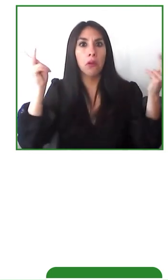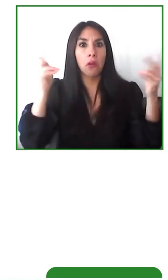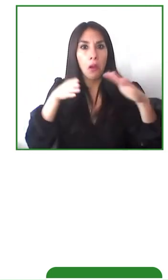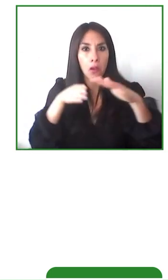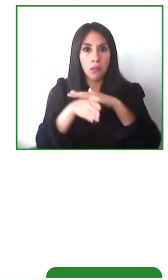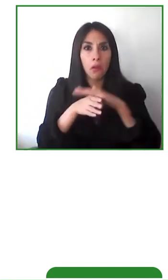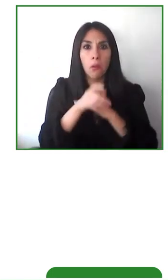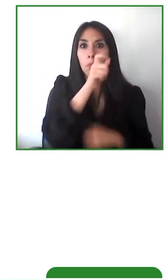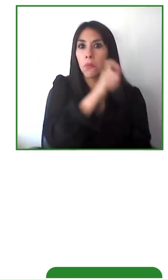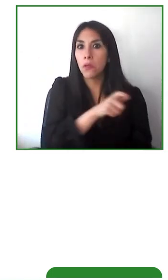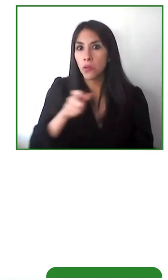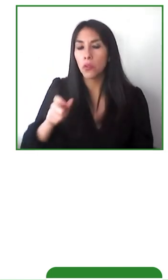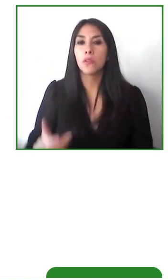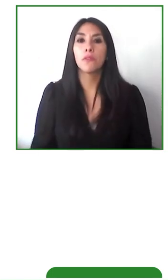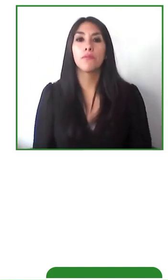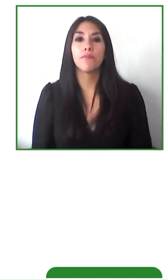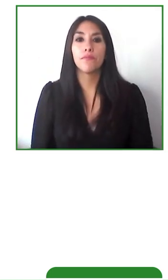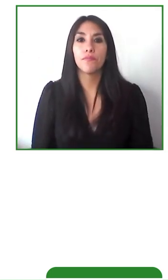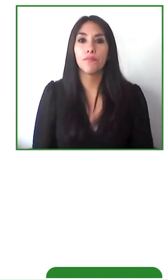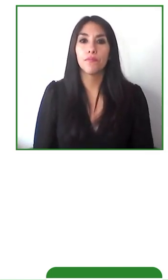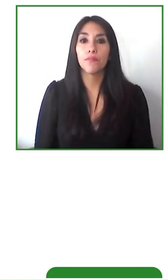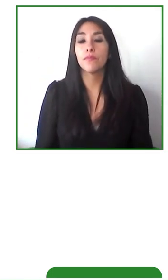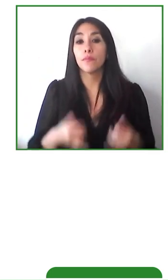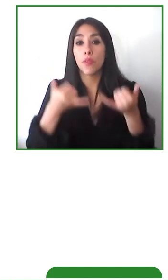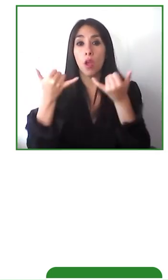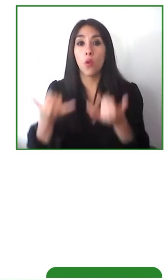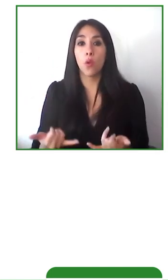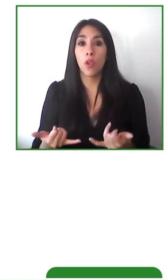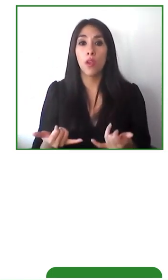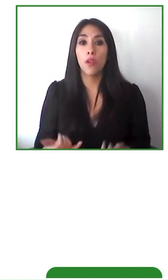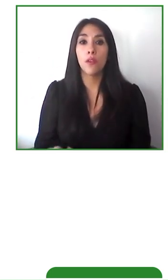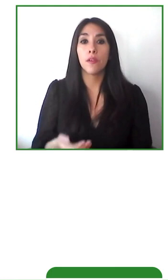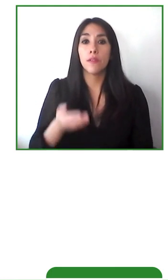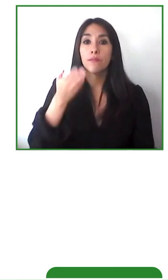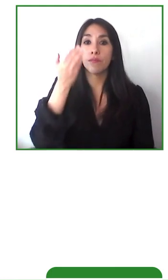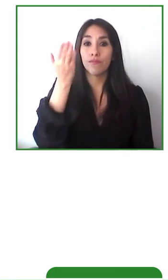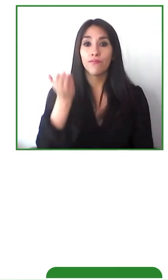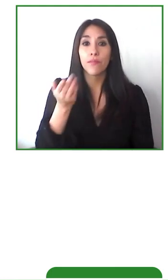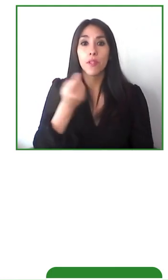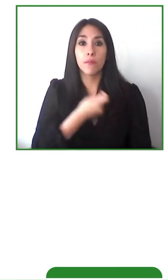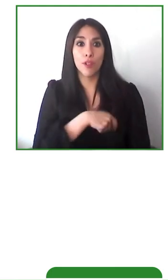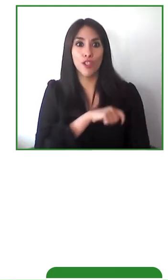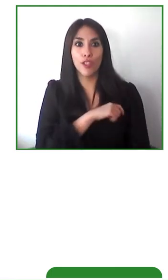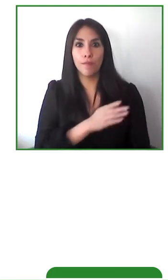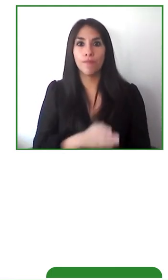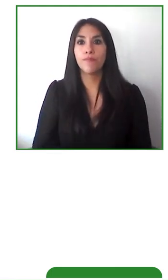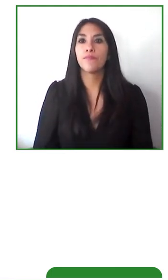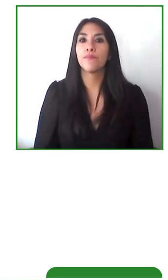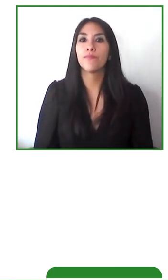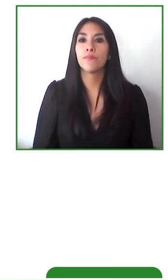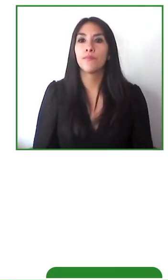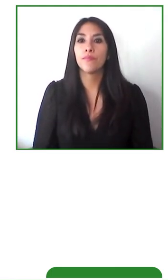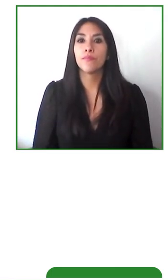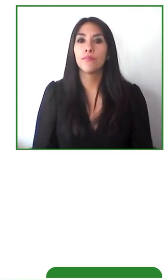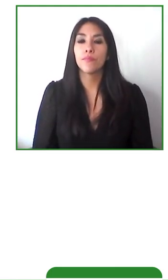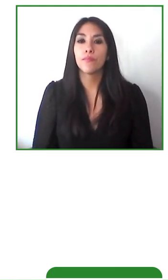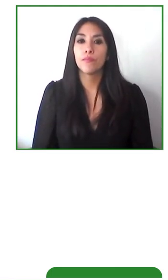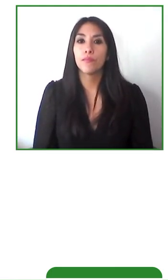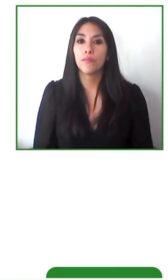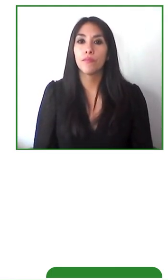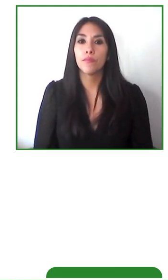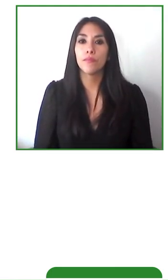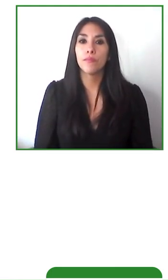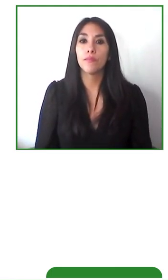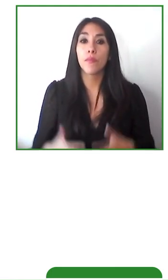Ahora nos vamos desde España, donde está ubicado Faust, hasta, bueno, Estados Unidos en general, pero hay una